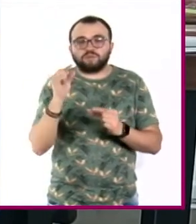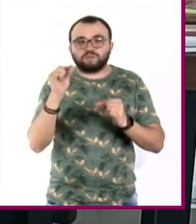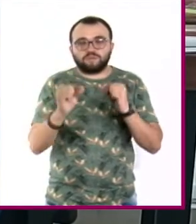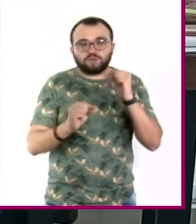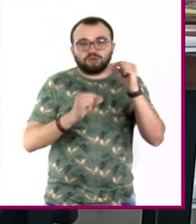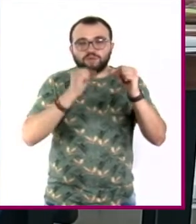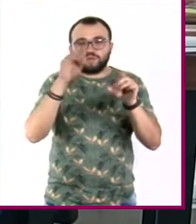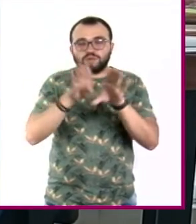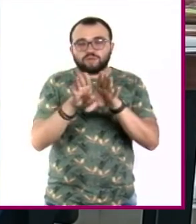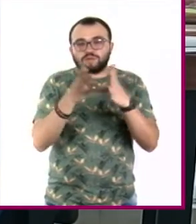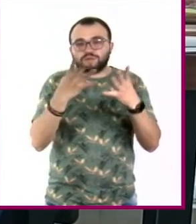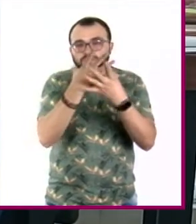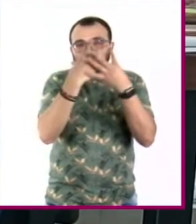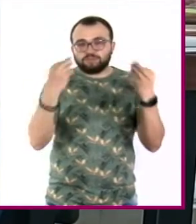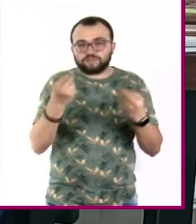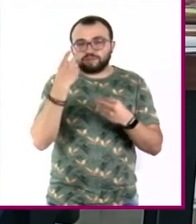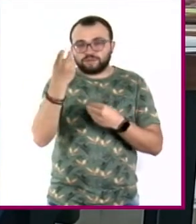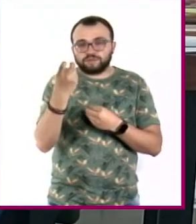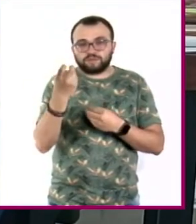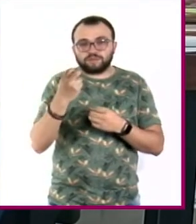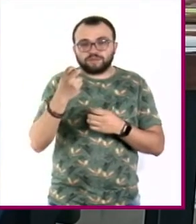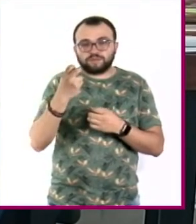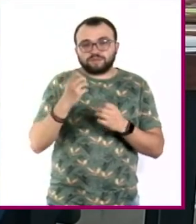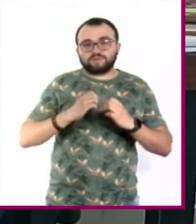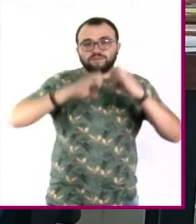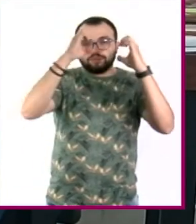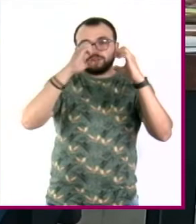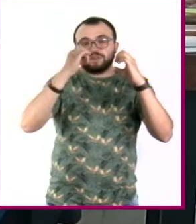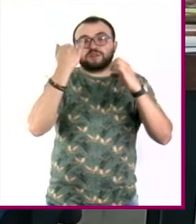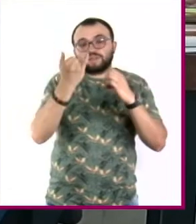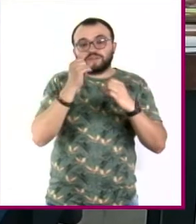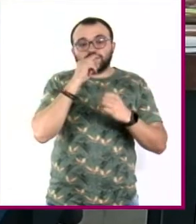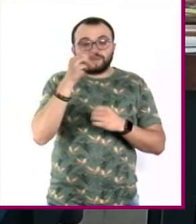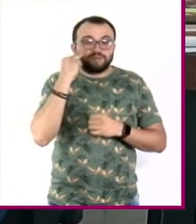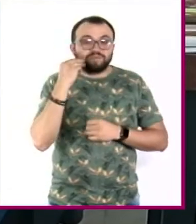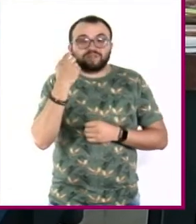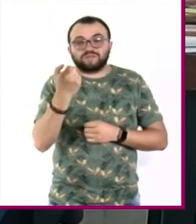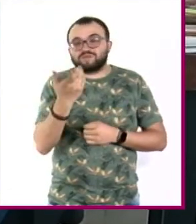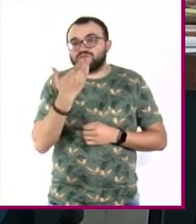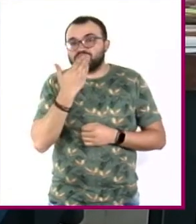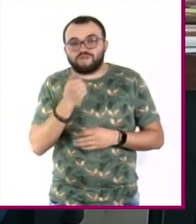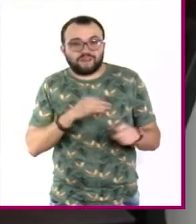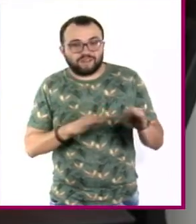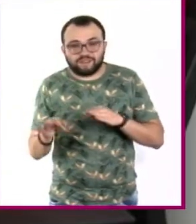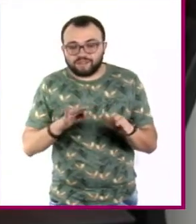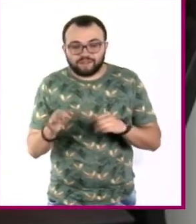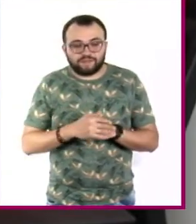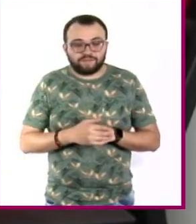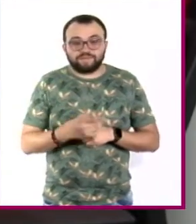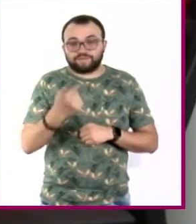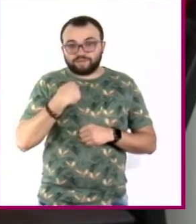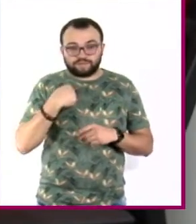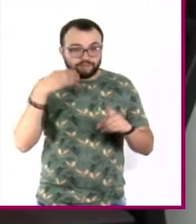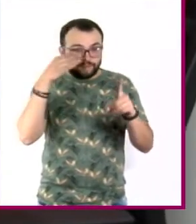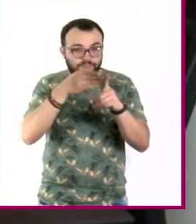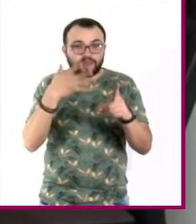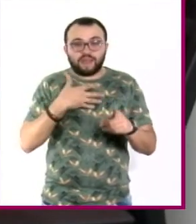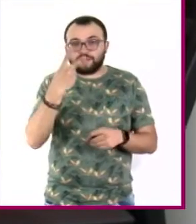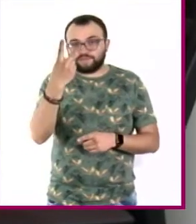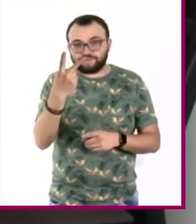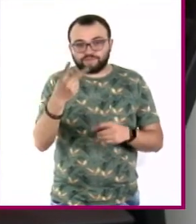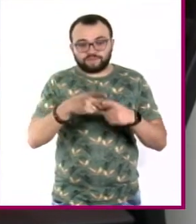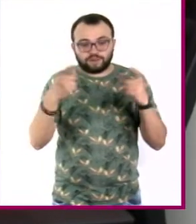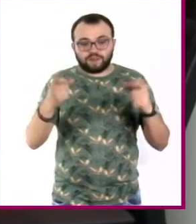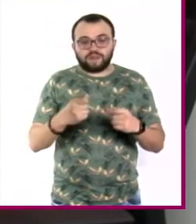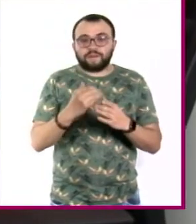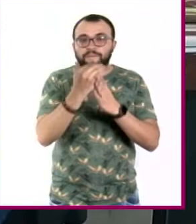la desaparición de oficinas y comercios, lo que ha provocado mucho desempleo. Desde mi perspectiva, hay dos grandes retos: disminuir